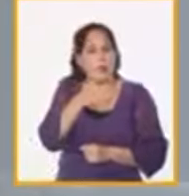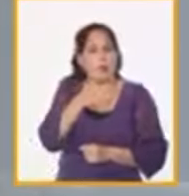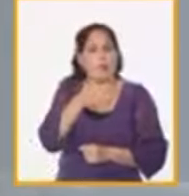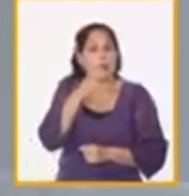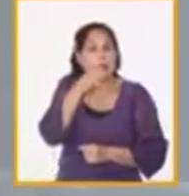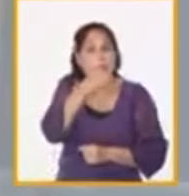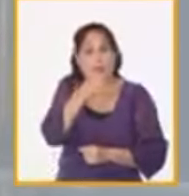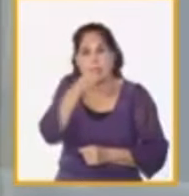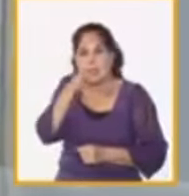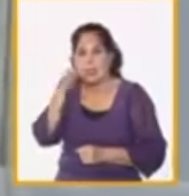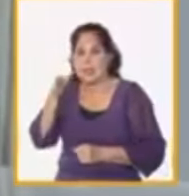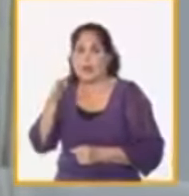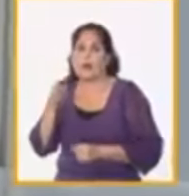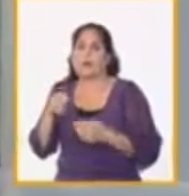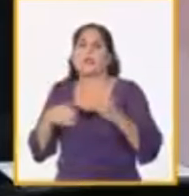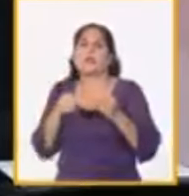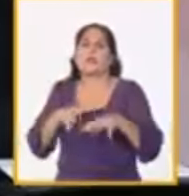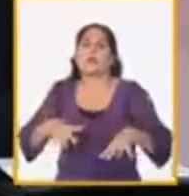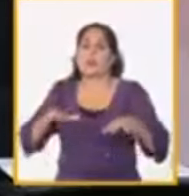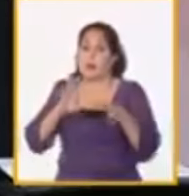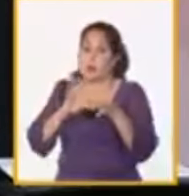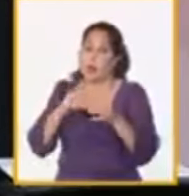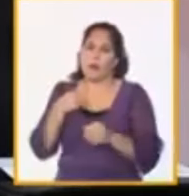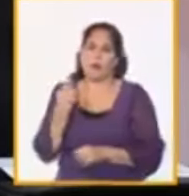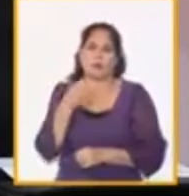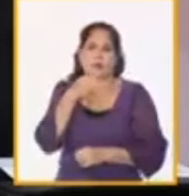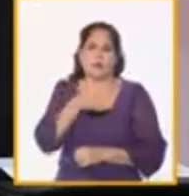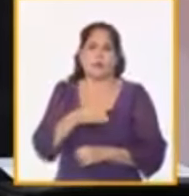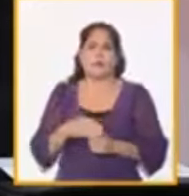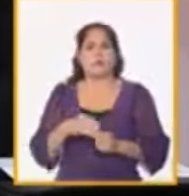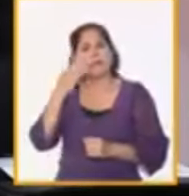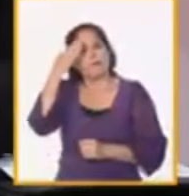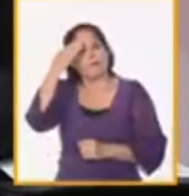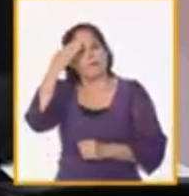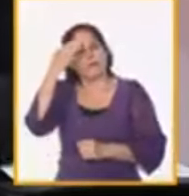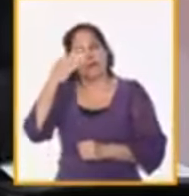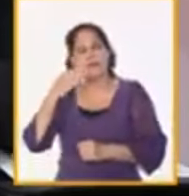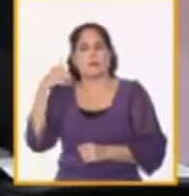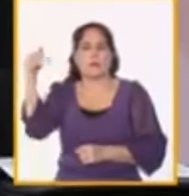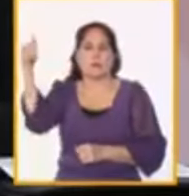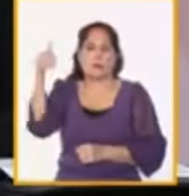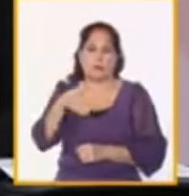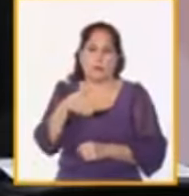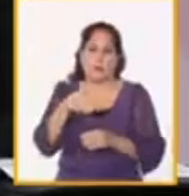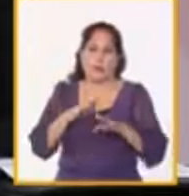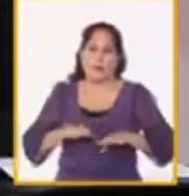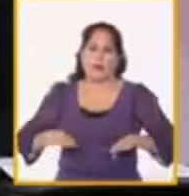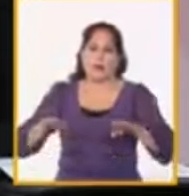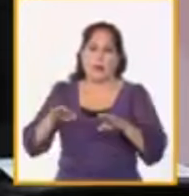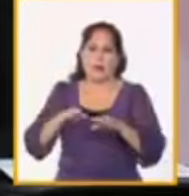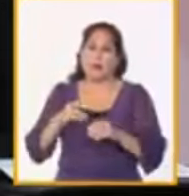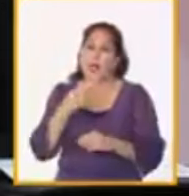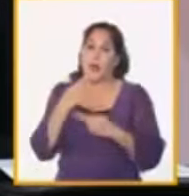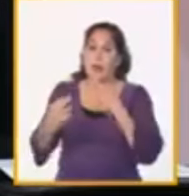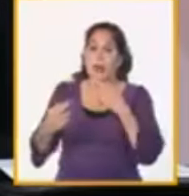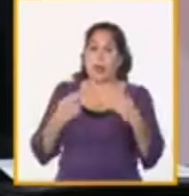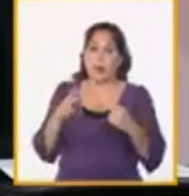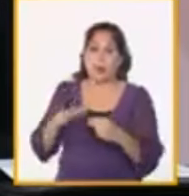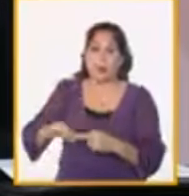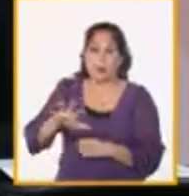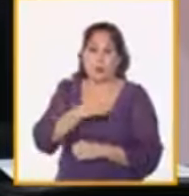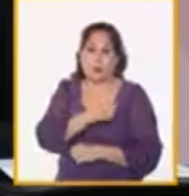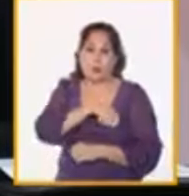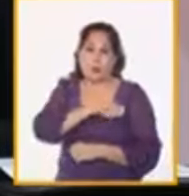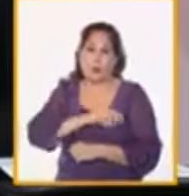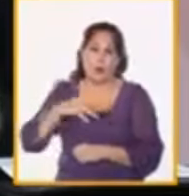fíjense, a los lugares con mayores problemas. Bueno, le agradezco muchísimo, Antonio, por haber estado con nosotros, por haber dado toda esta información a nuestro